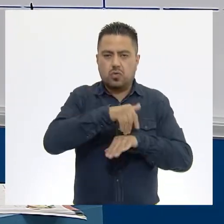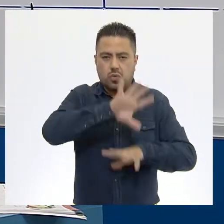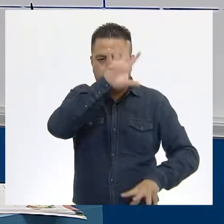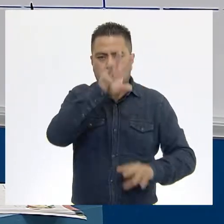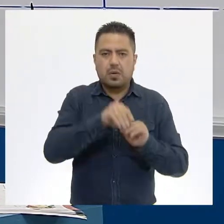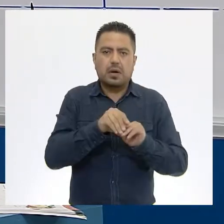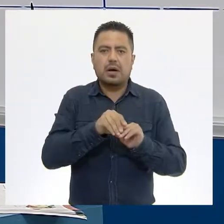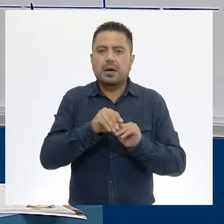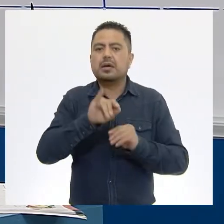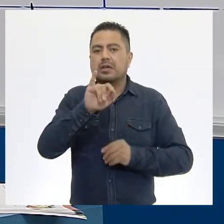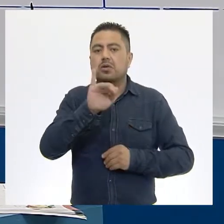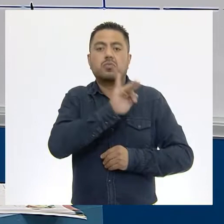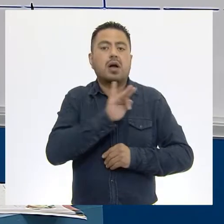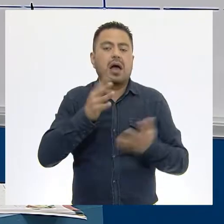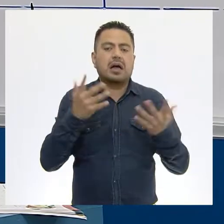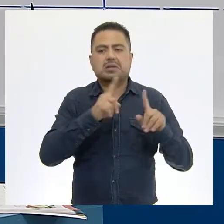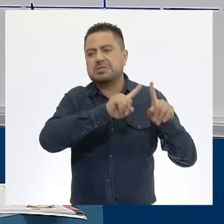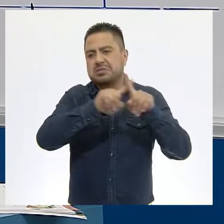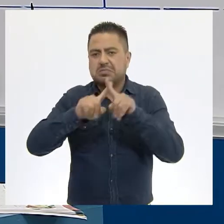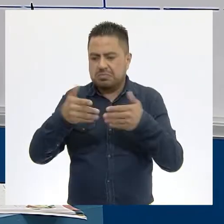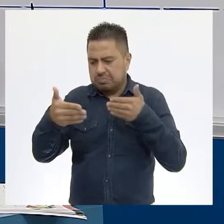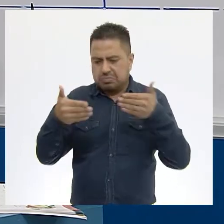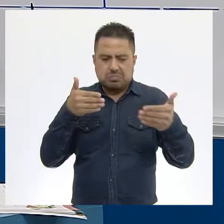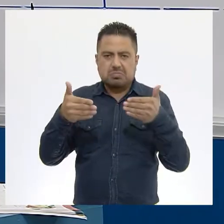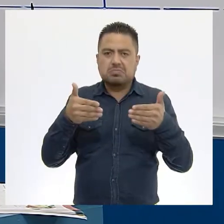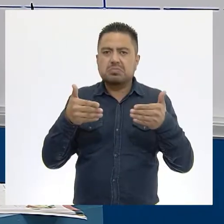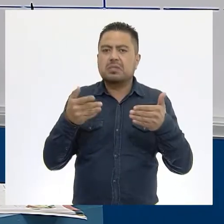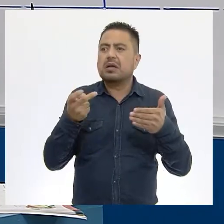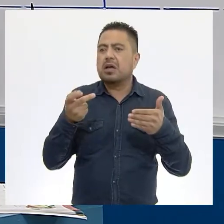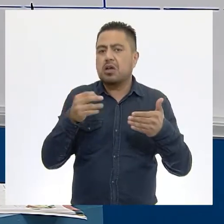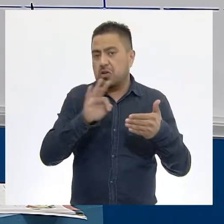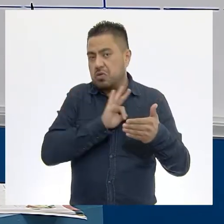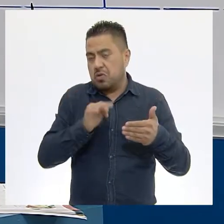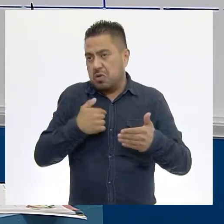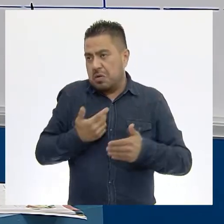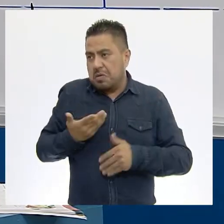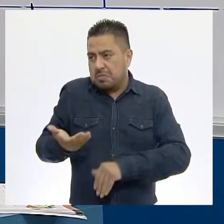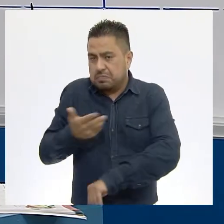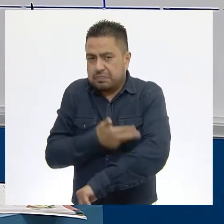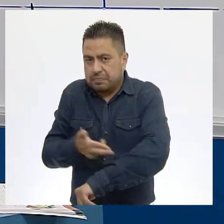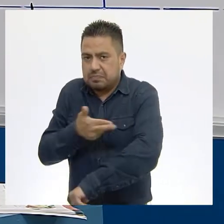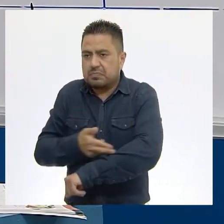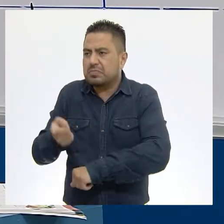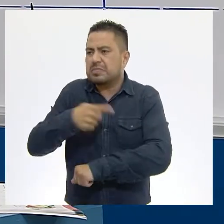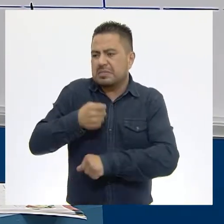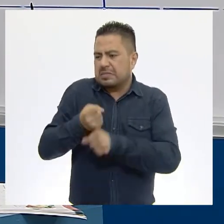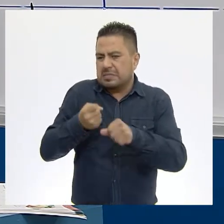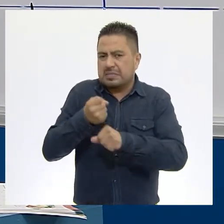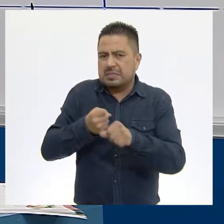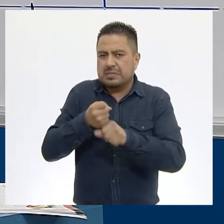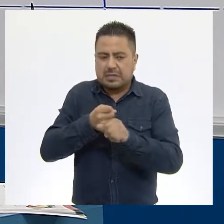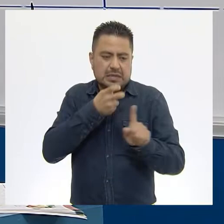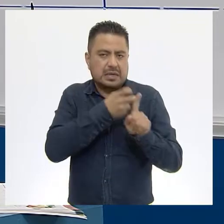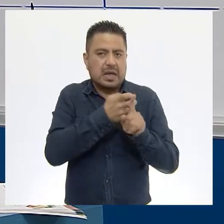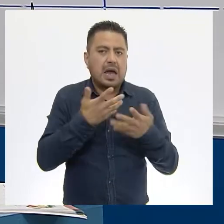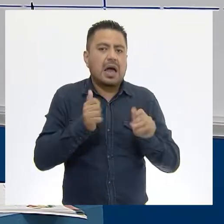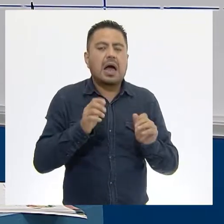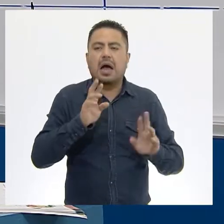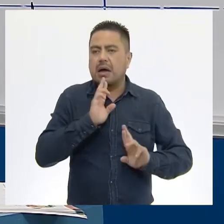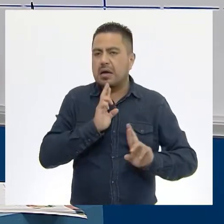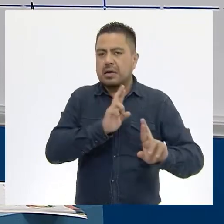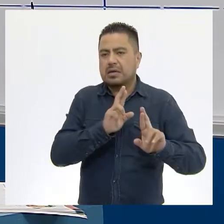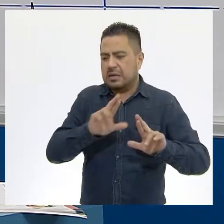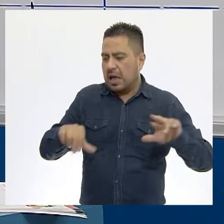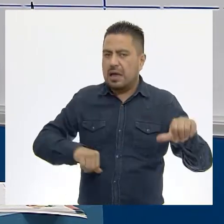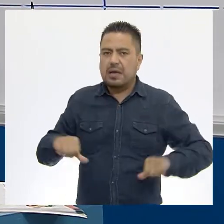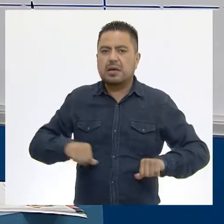Ajá. Y pueden hacer diferentes equivalencias. De hecho, yo les pediría que practiquen esto, o sea, ya que hayan contestado su